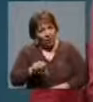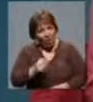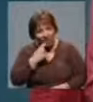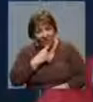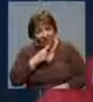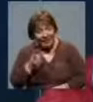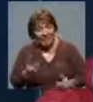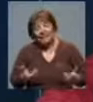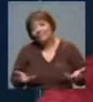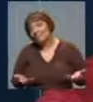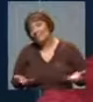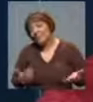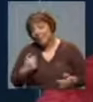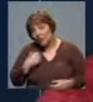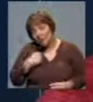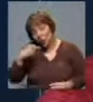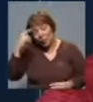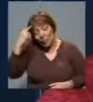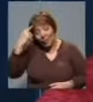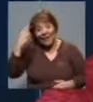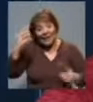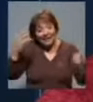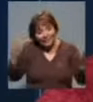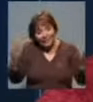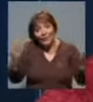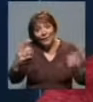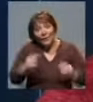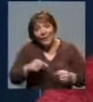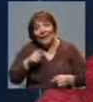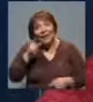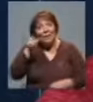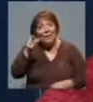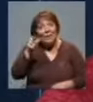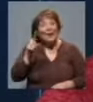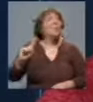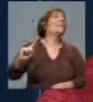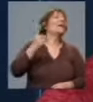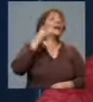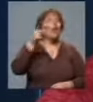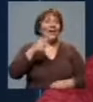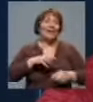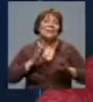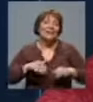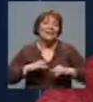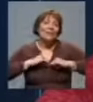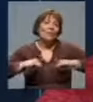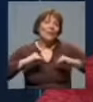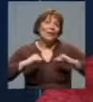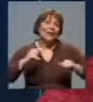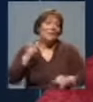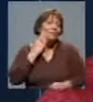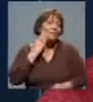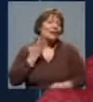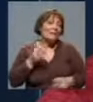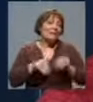oposición en este momento y yo pienso que que está primando ya la campaña electoral de algún modo